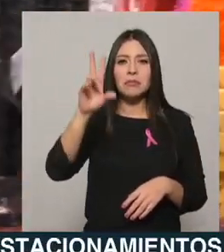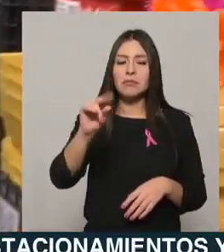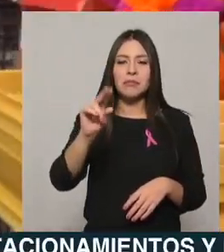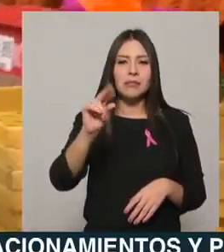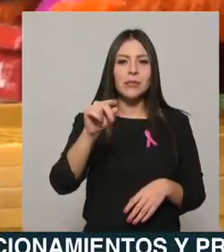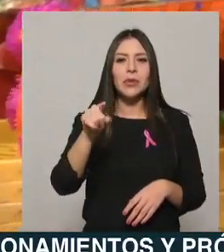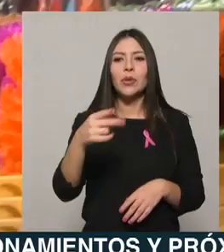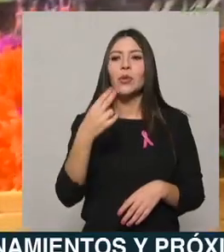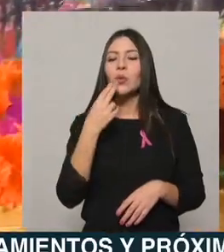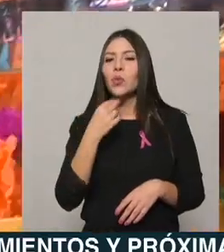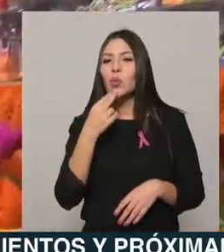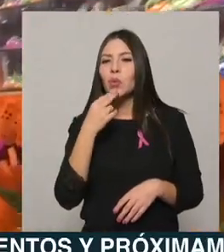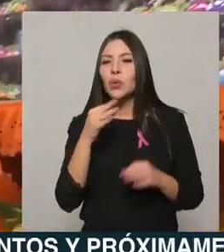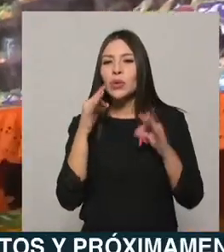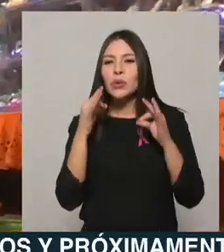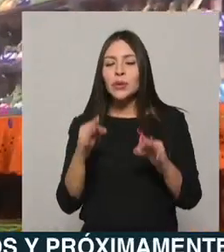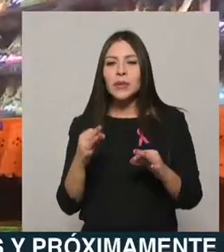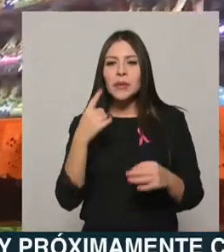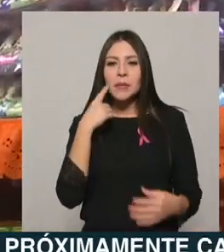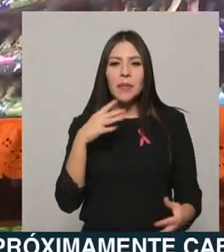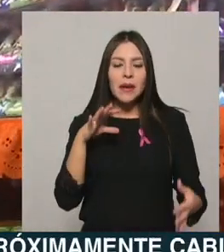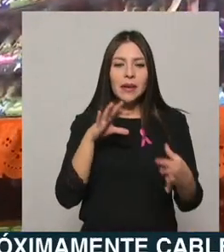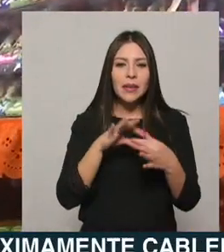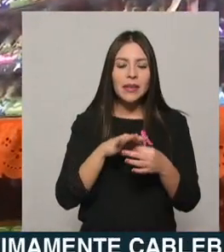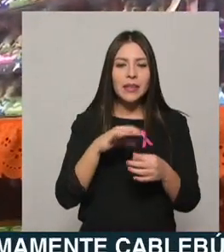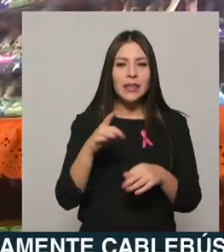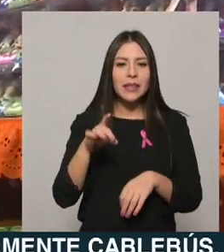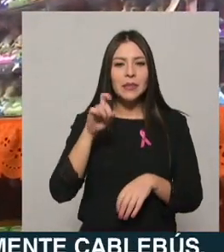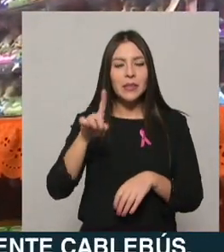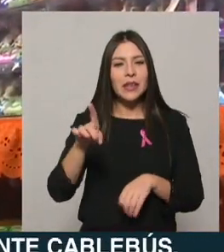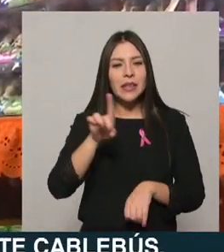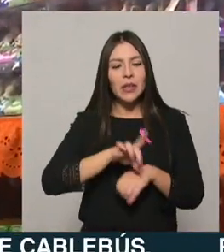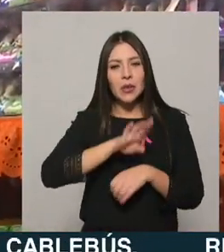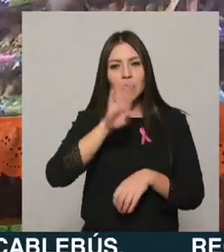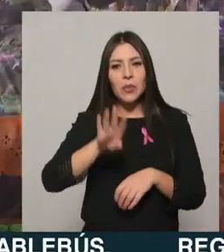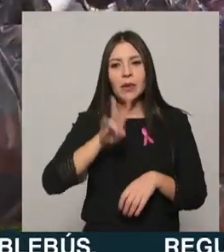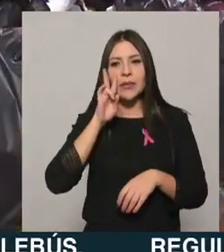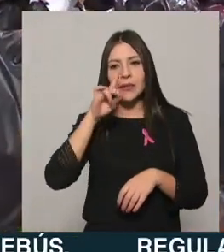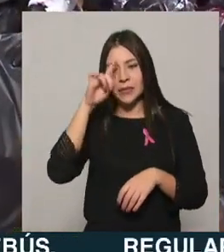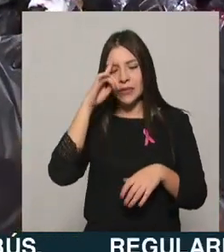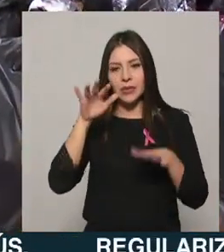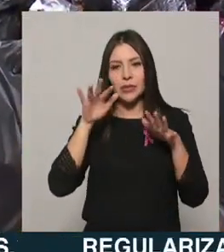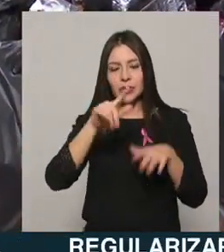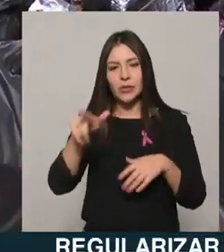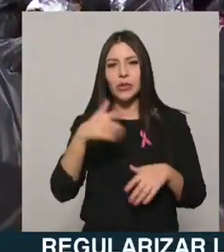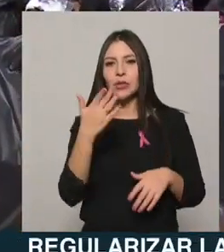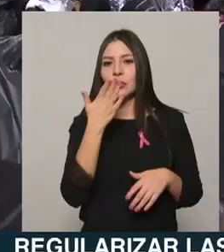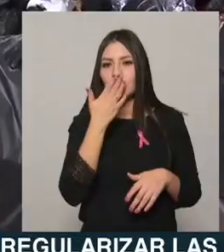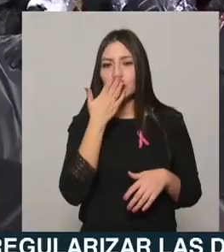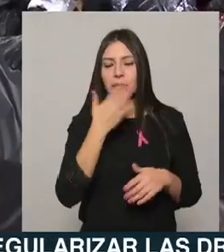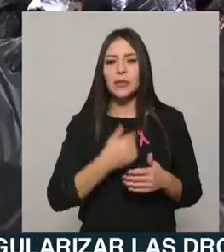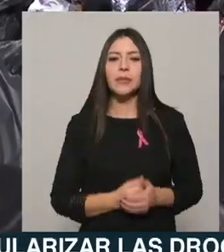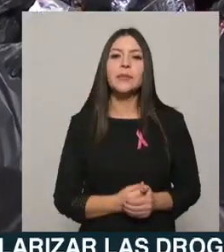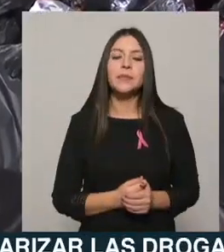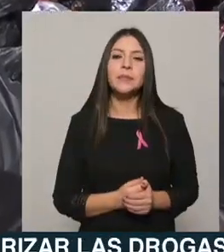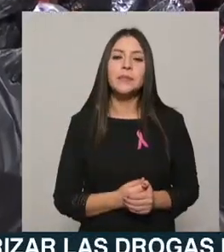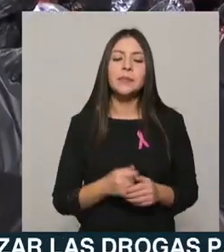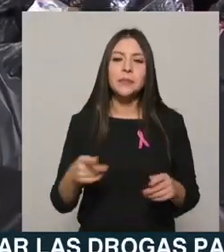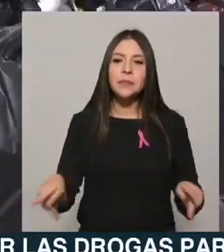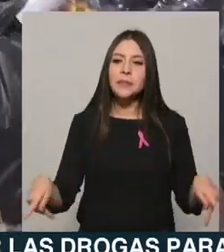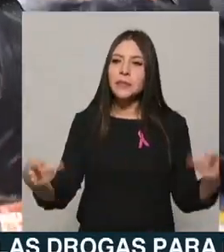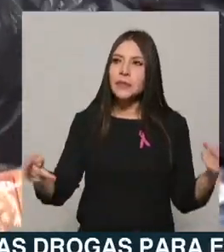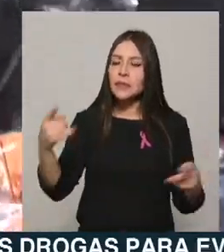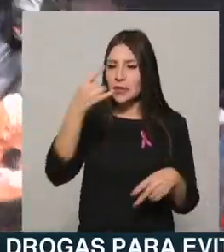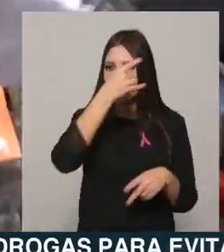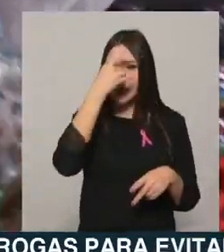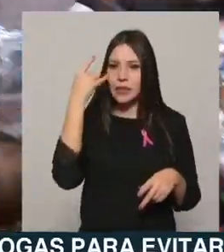dulces típicos alusivos a los santos difuntos también destacan en el Sonora. Retomando la venta de disfraces, el precio